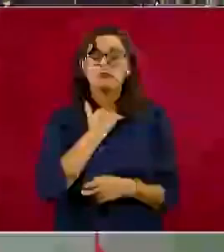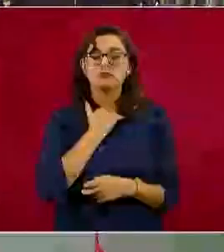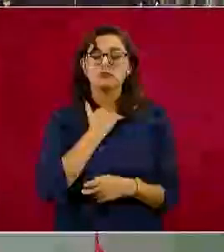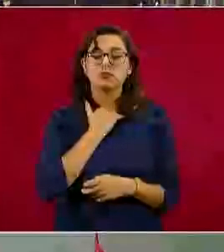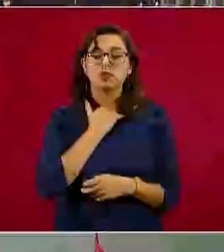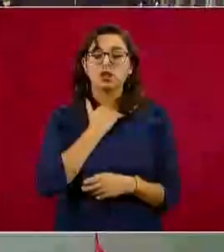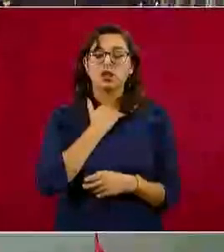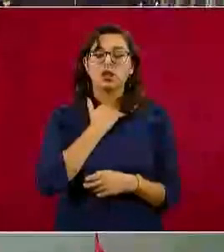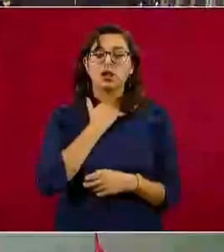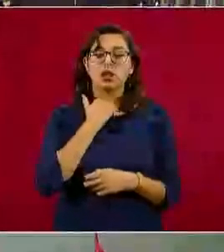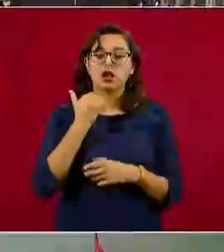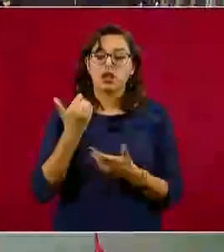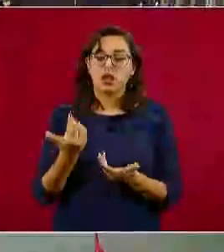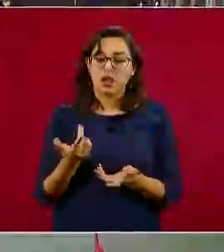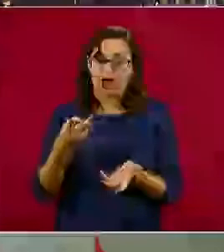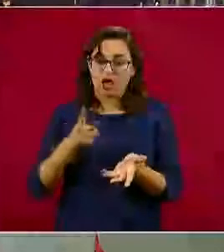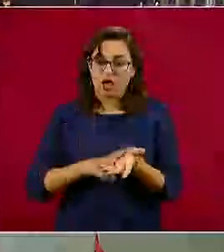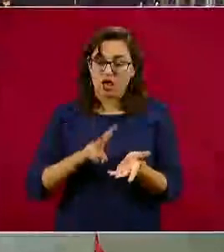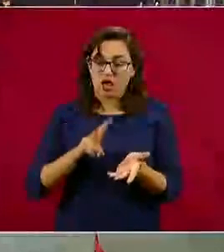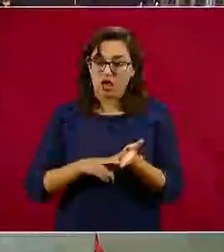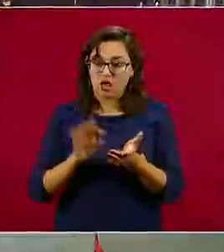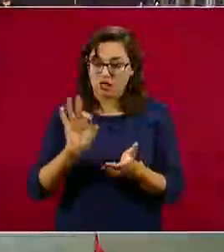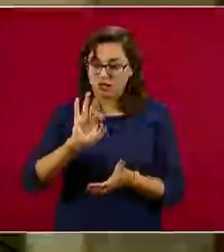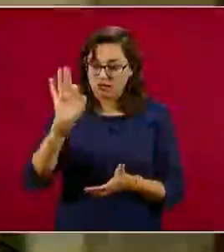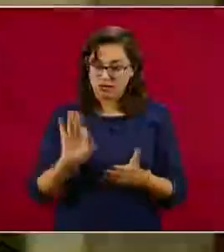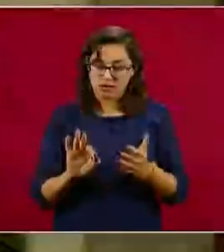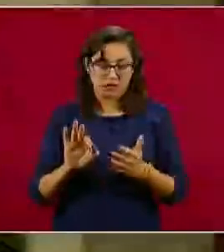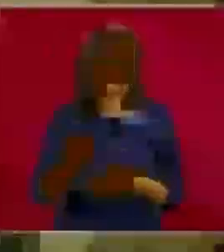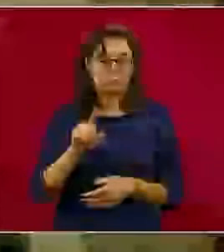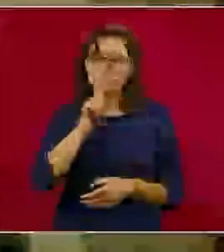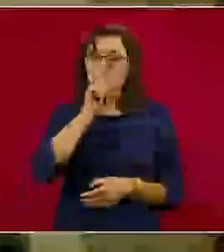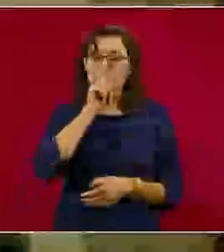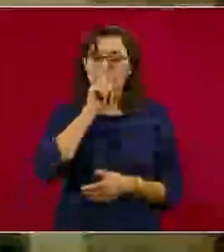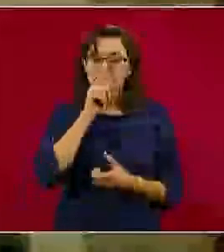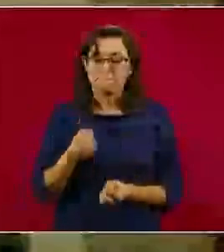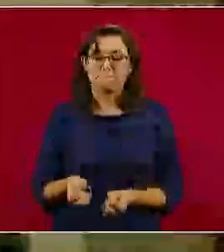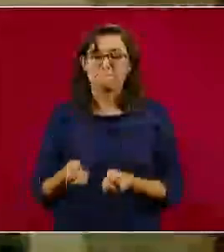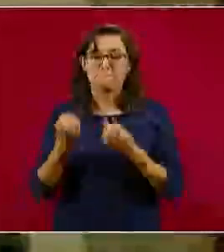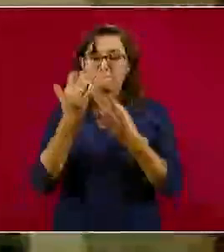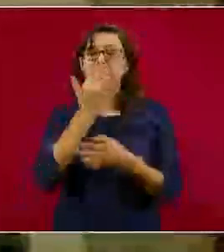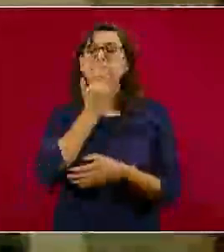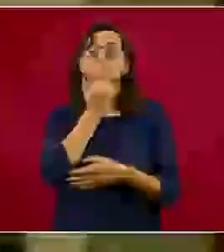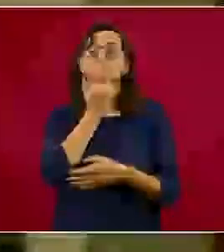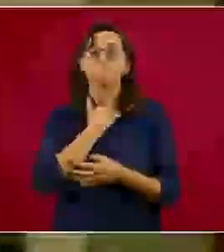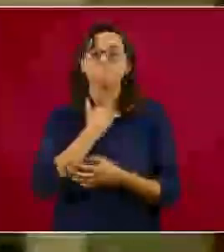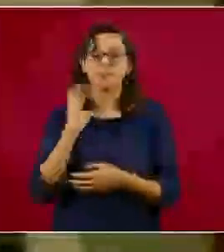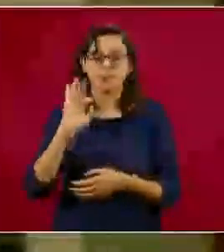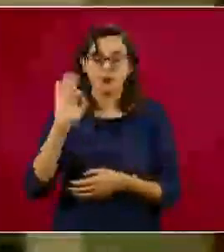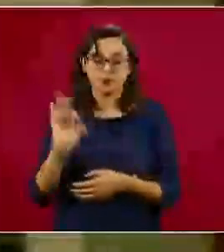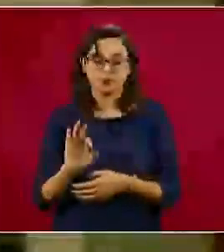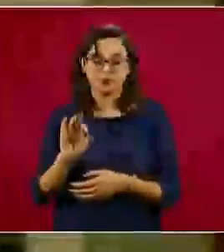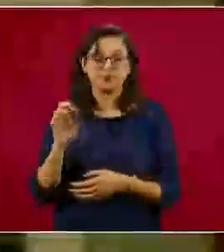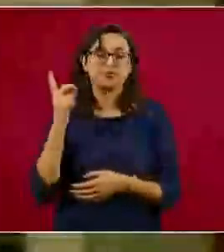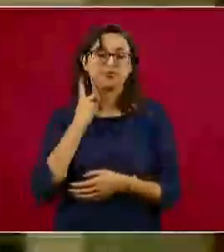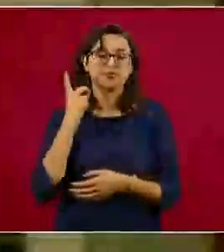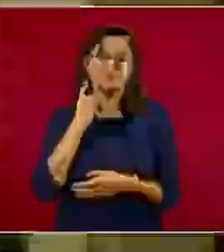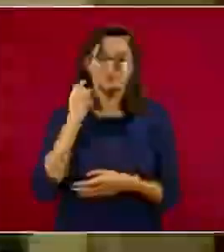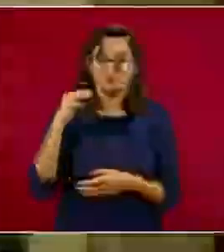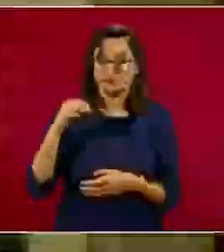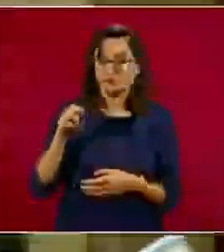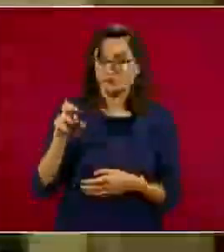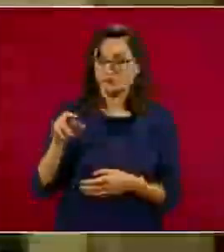establezca no con base en el valor como es ahorita, como en el precio, sino con base en la cantidad de alcohol, ¿no? De hecho, es una iniciativa de un diputado de